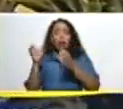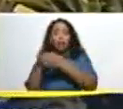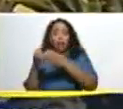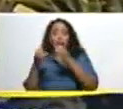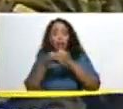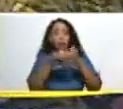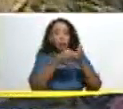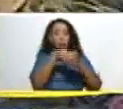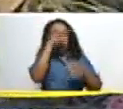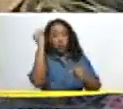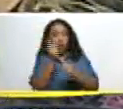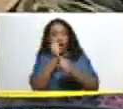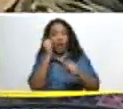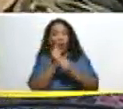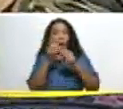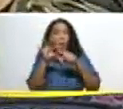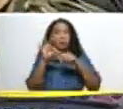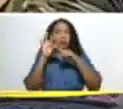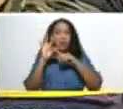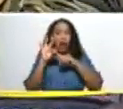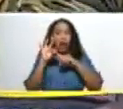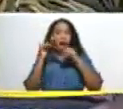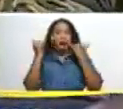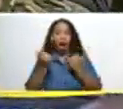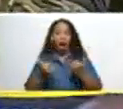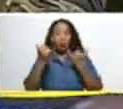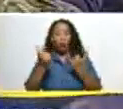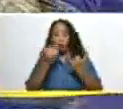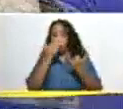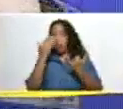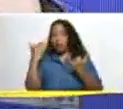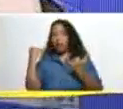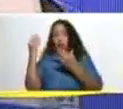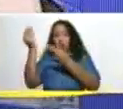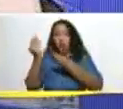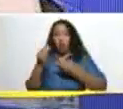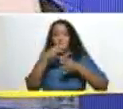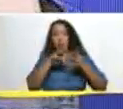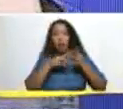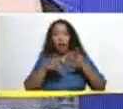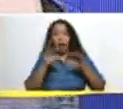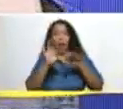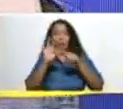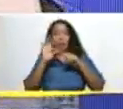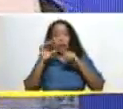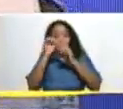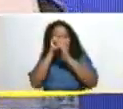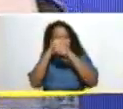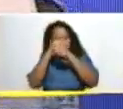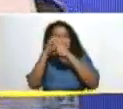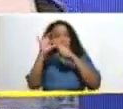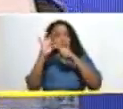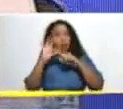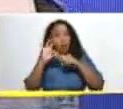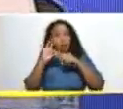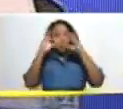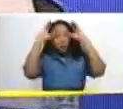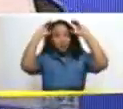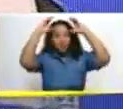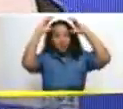Usted recientemente nos entregó equipos especiales, miras especiales, visores nocturnos